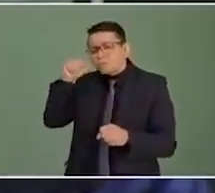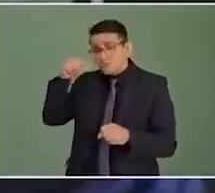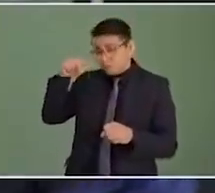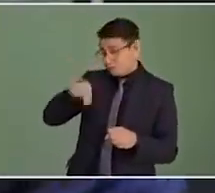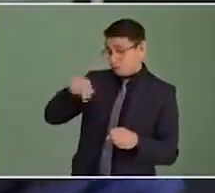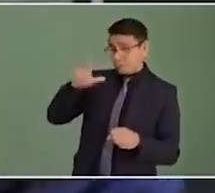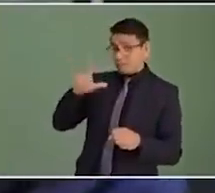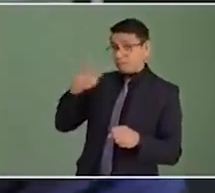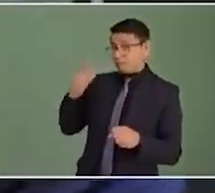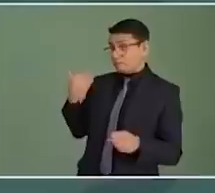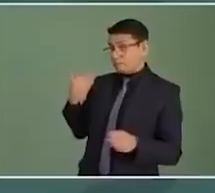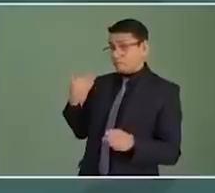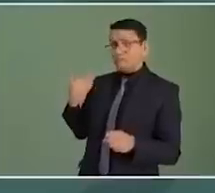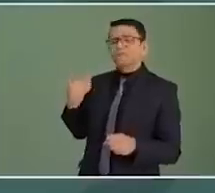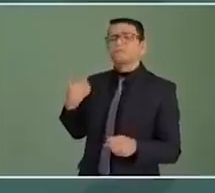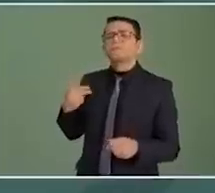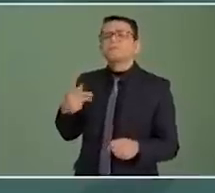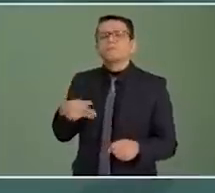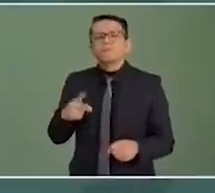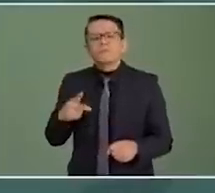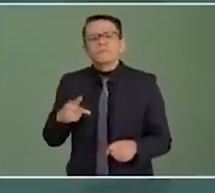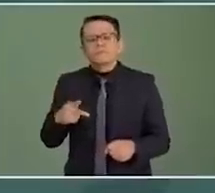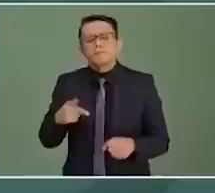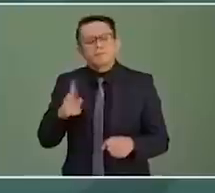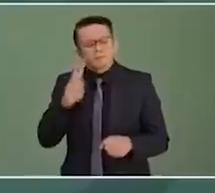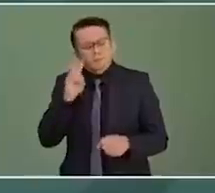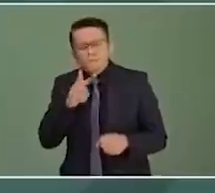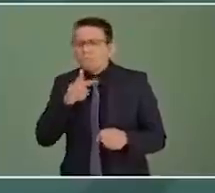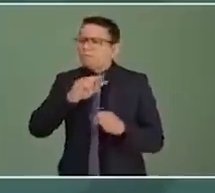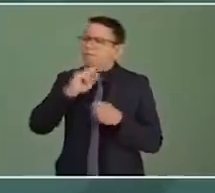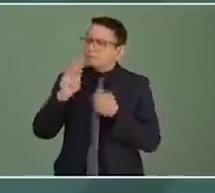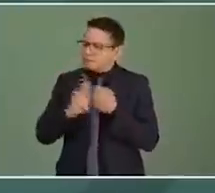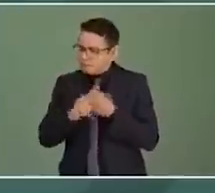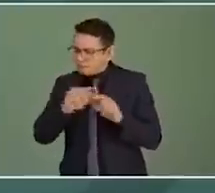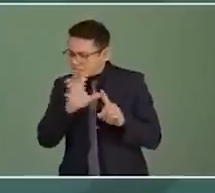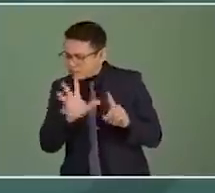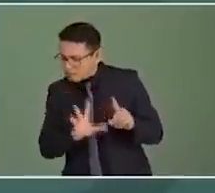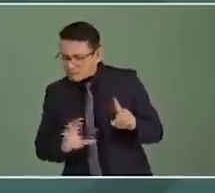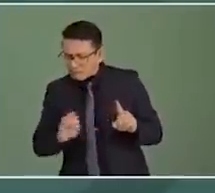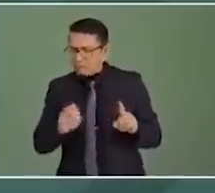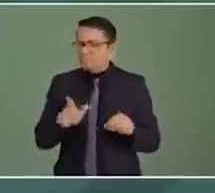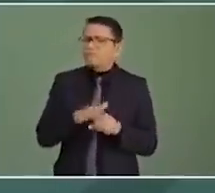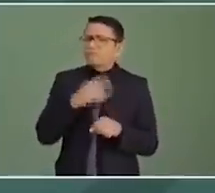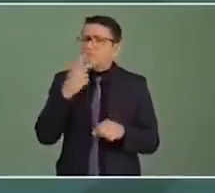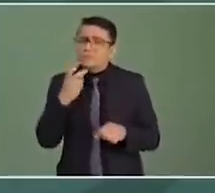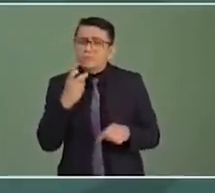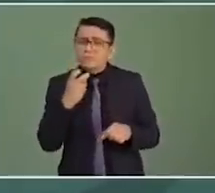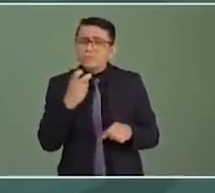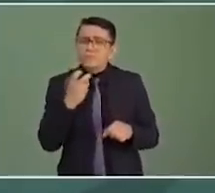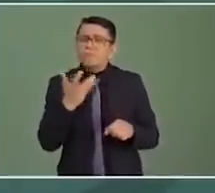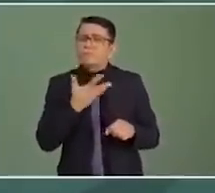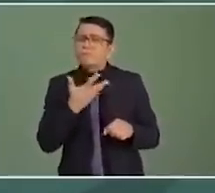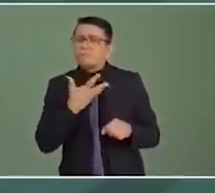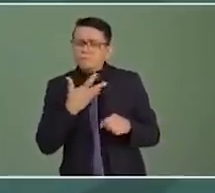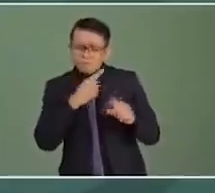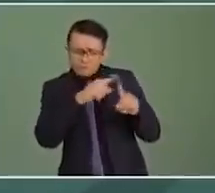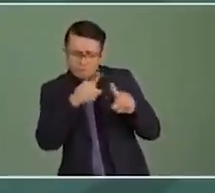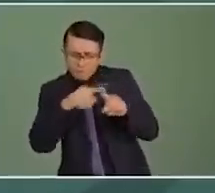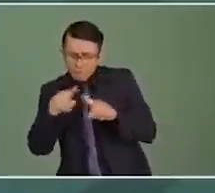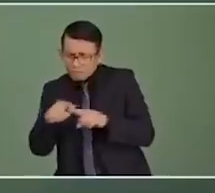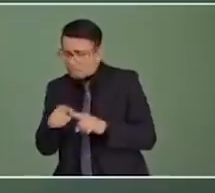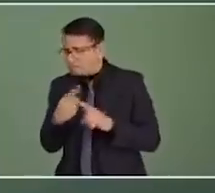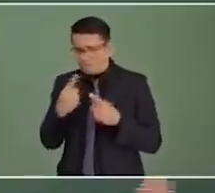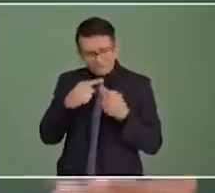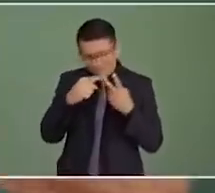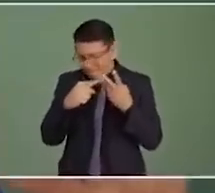león lo que sucedió en todo el país por eso estas reuniones de 6 a 7 de